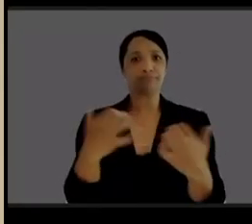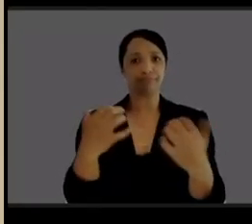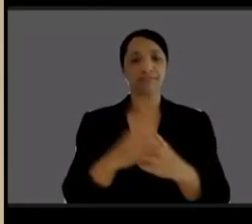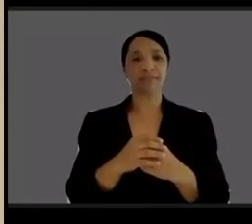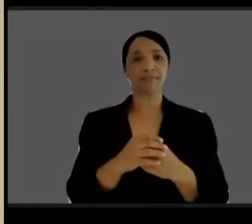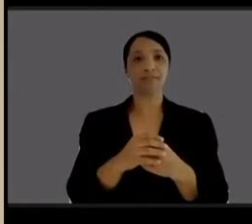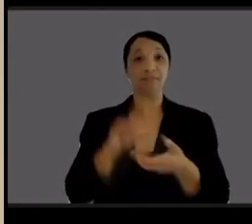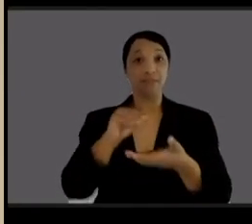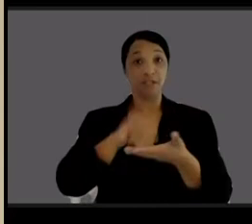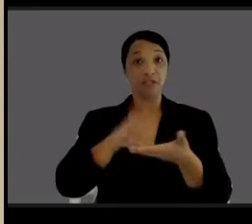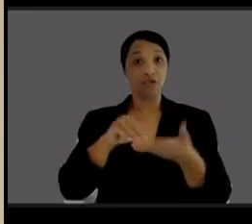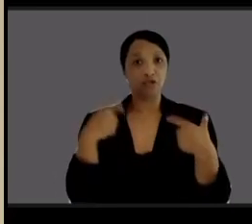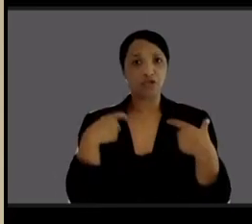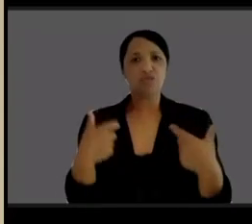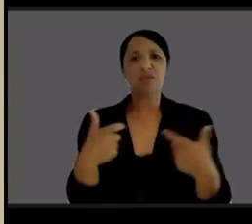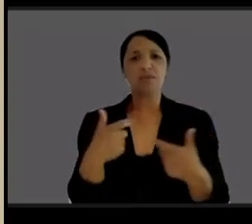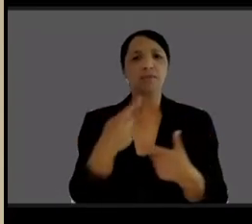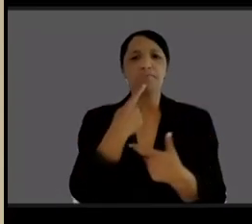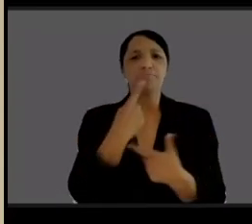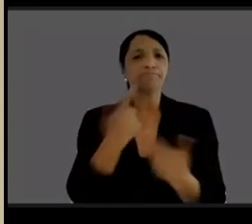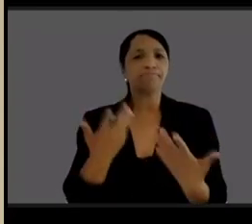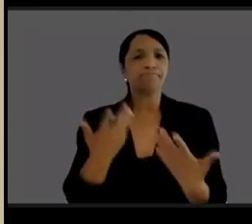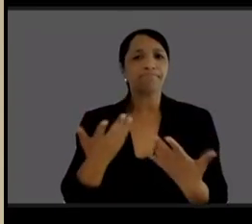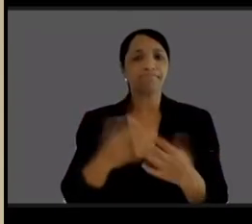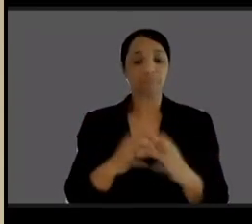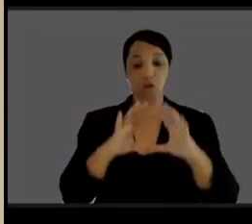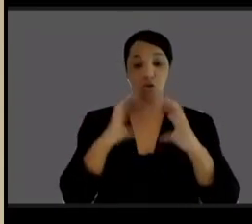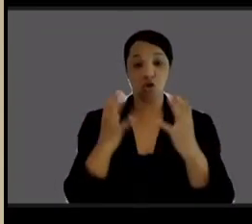recordó el secretario general, tenemos un desafío